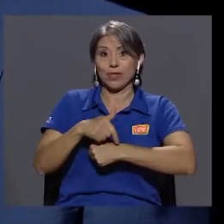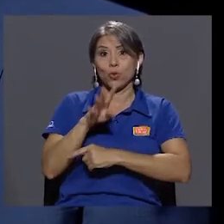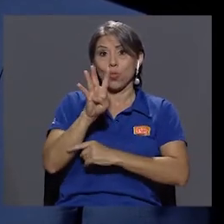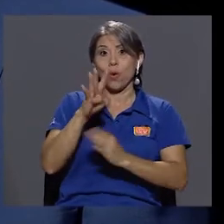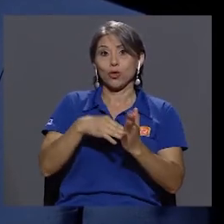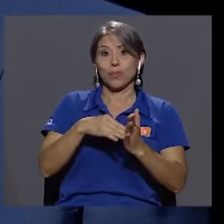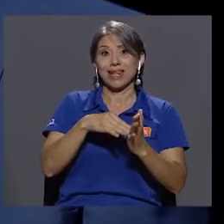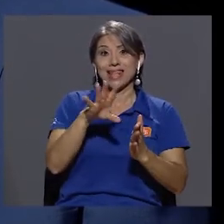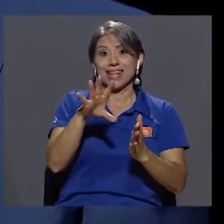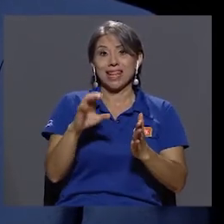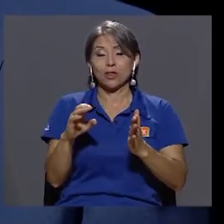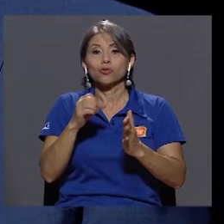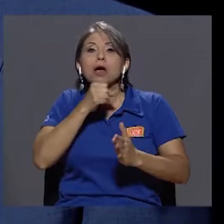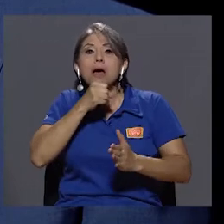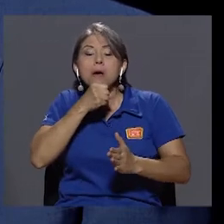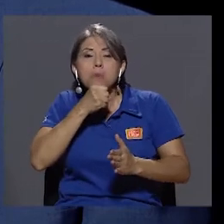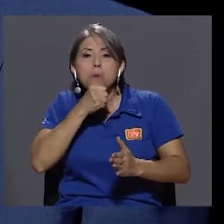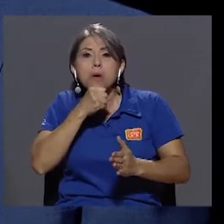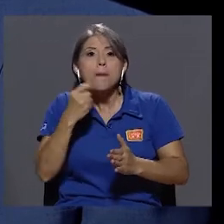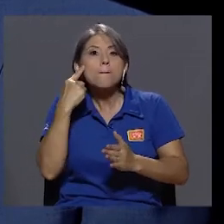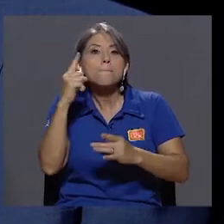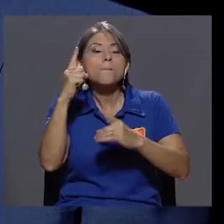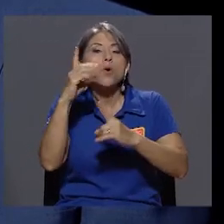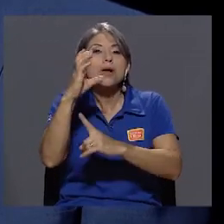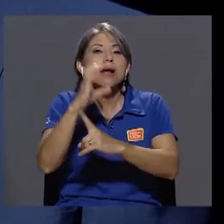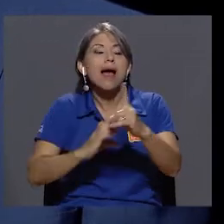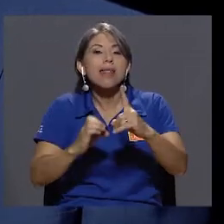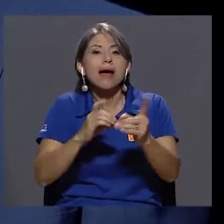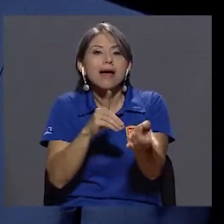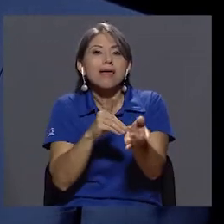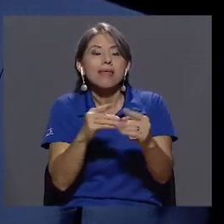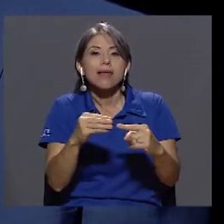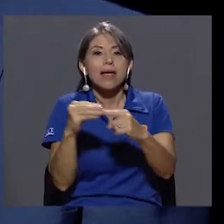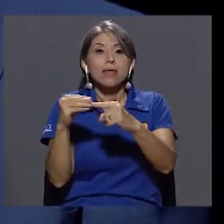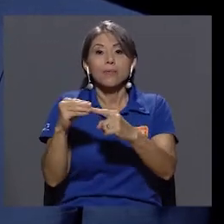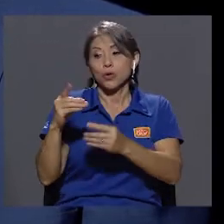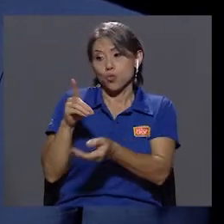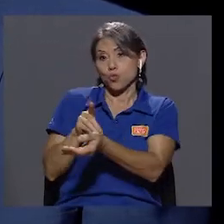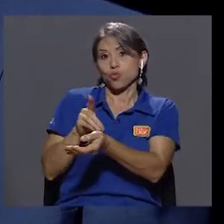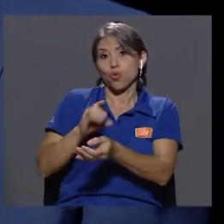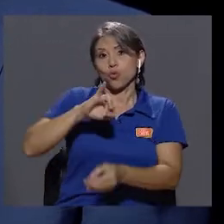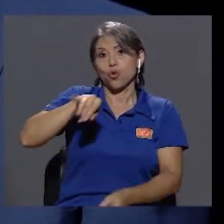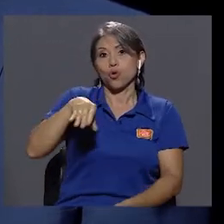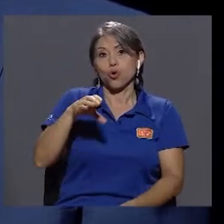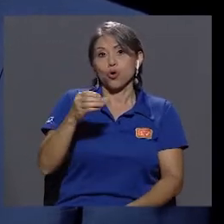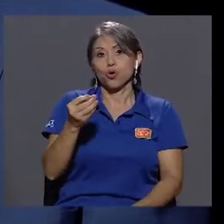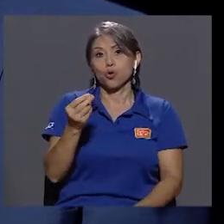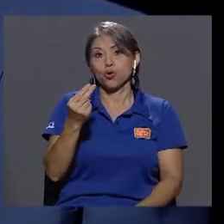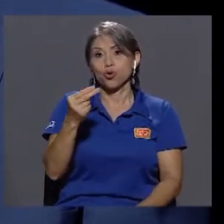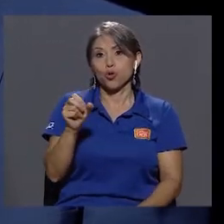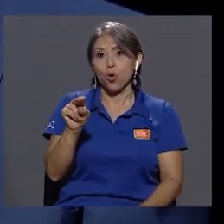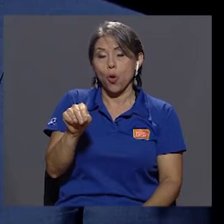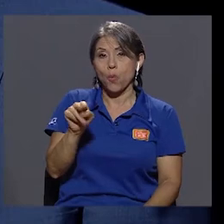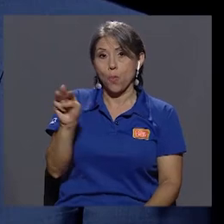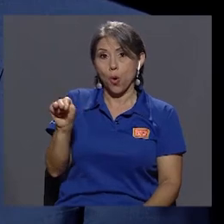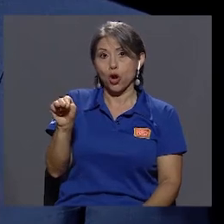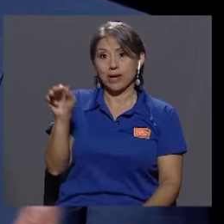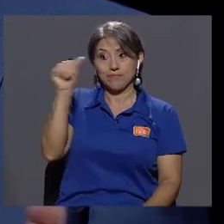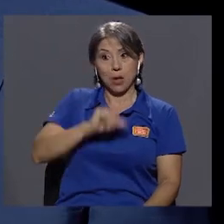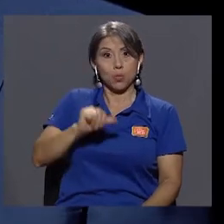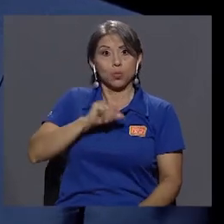mayores por geriatra el doctor john moore lee que es una autoridad en eeuu